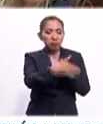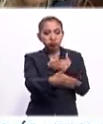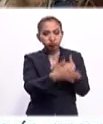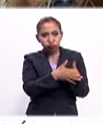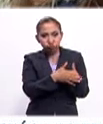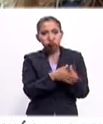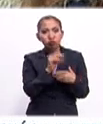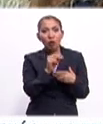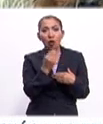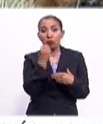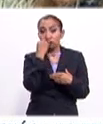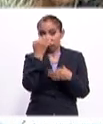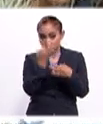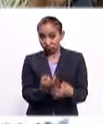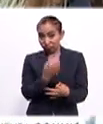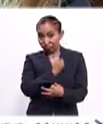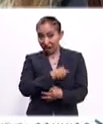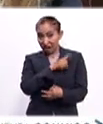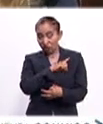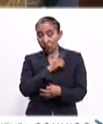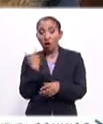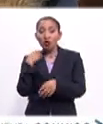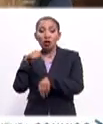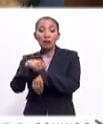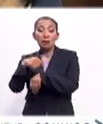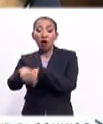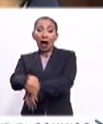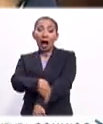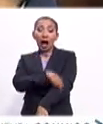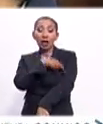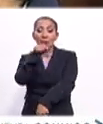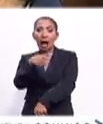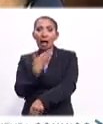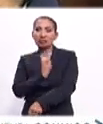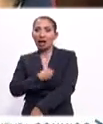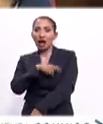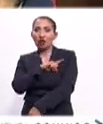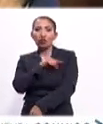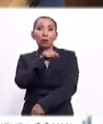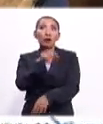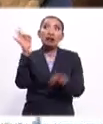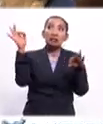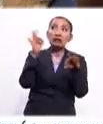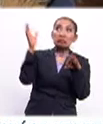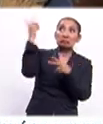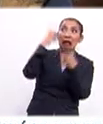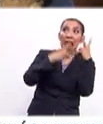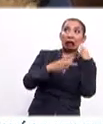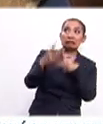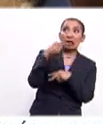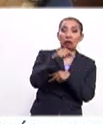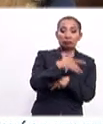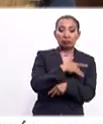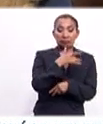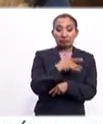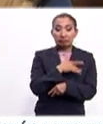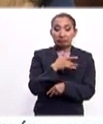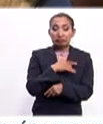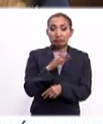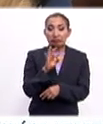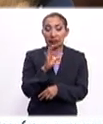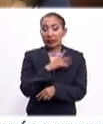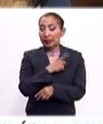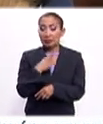que obviamente no son tan nutritivos como los de ciclo largo, porque está esperando heladas o porque siente